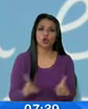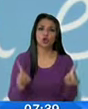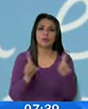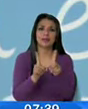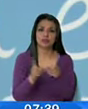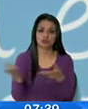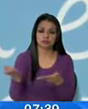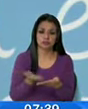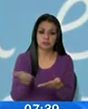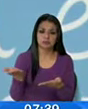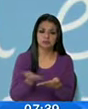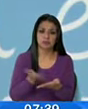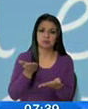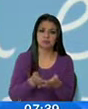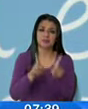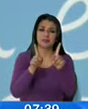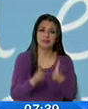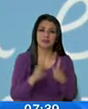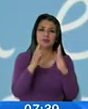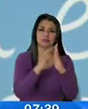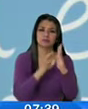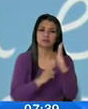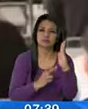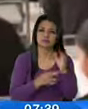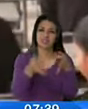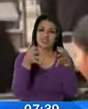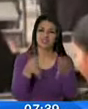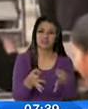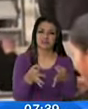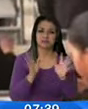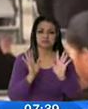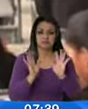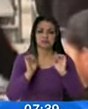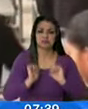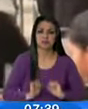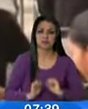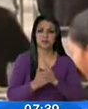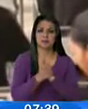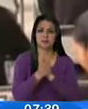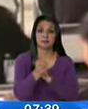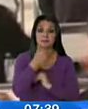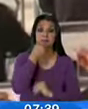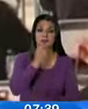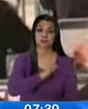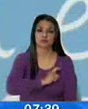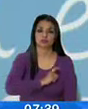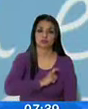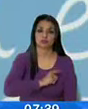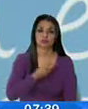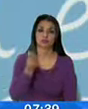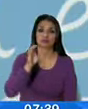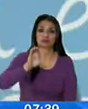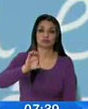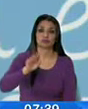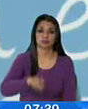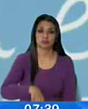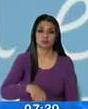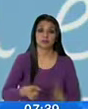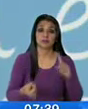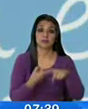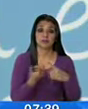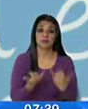cumplir requisitos meritocráticos, permitiéndoles mejorar sus ingresos económicos. Hasta el momento